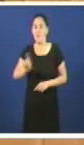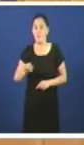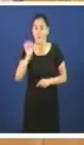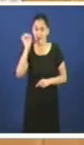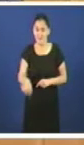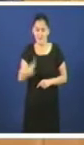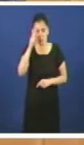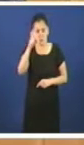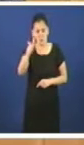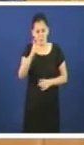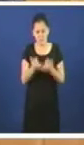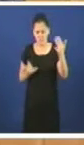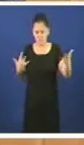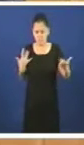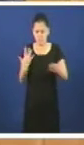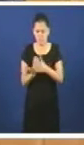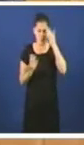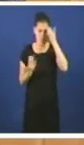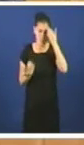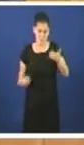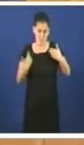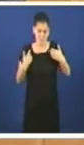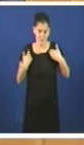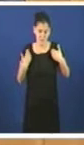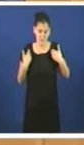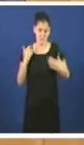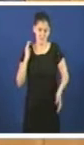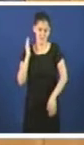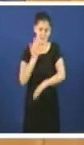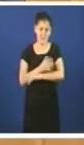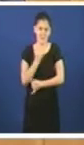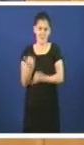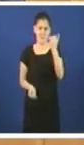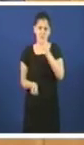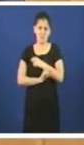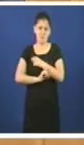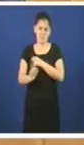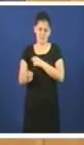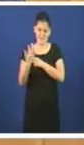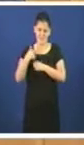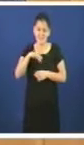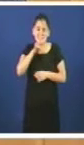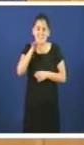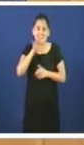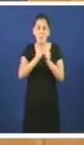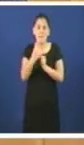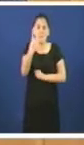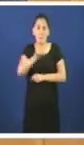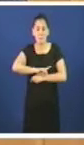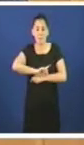sufrido y castigado donde se impide lamentablemente linda altura 20 21 que nenos e nenas